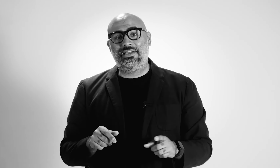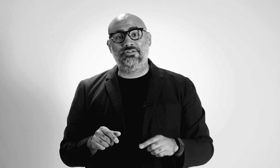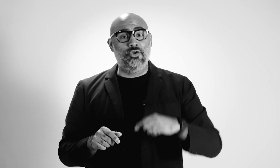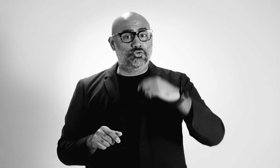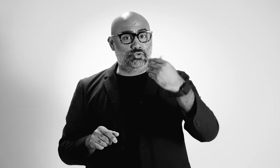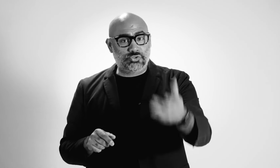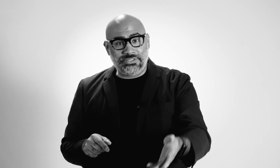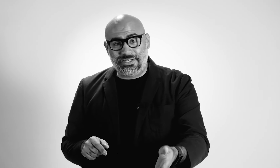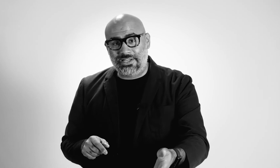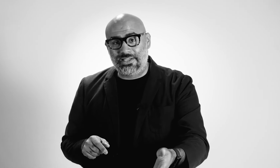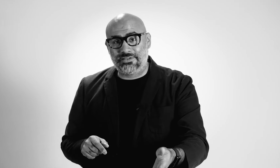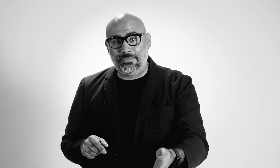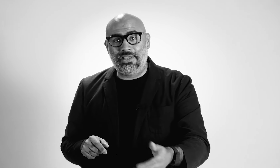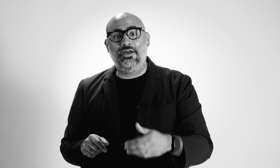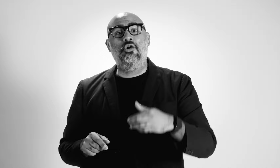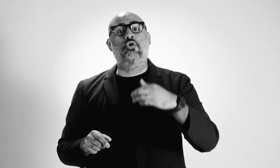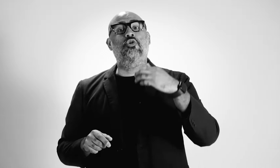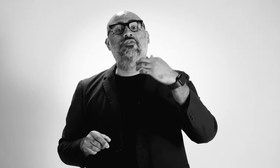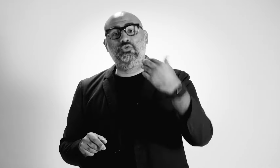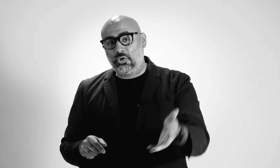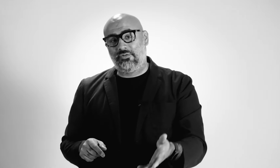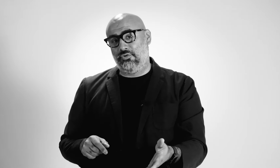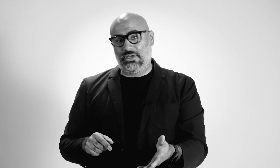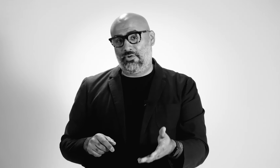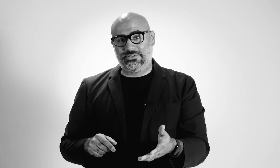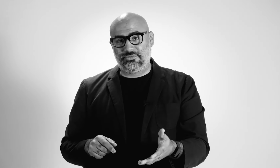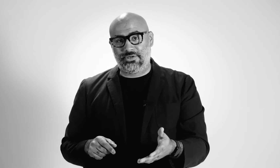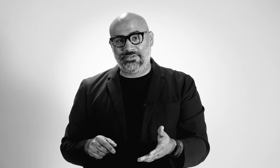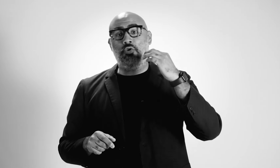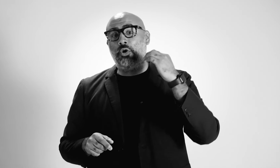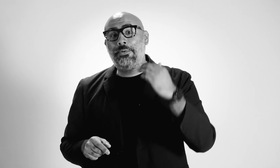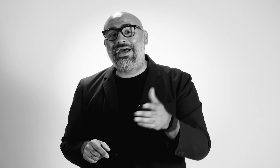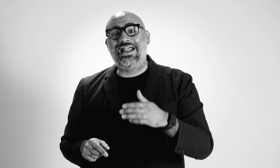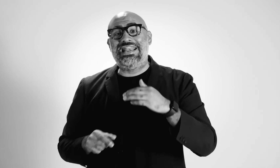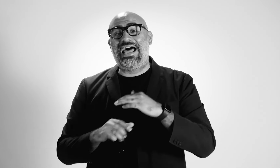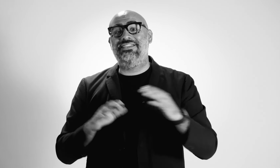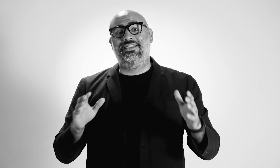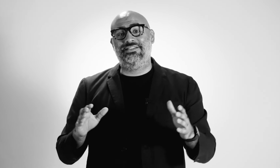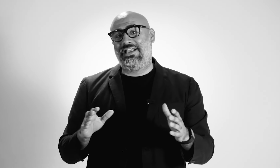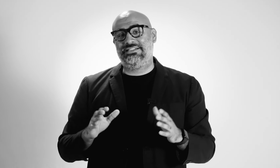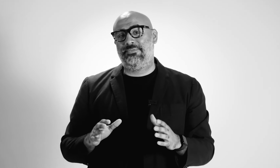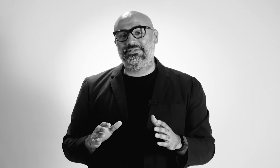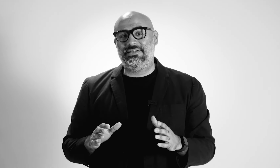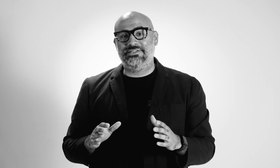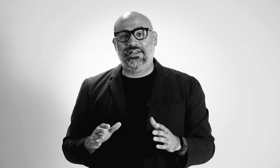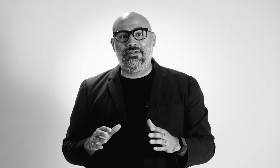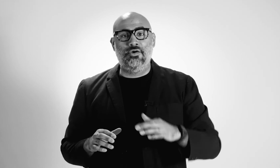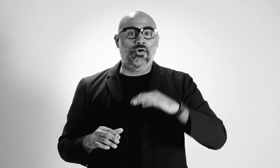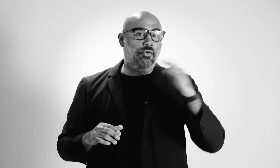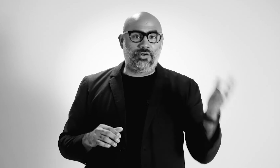Nuevas Ideas, sus títeres en la Asamblea o los fotógrafos que lo asesoran. No lo pagará nadie